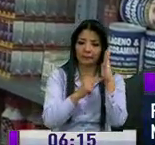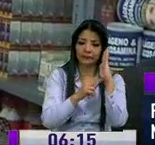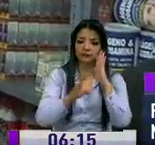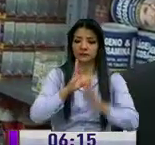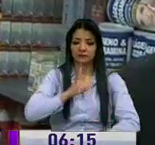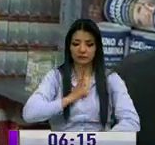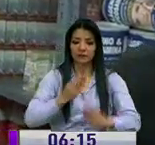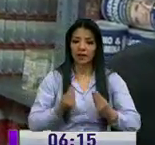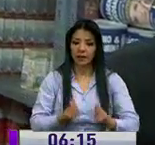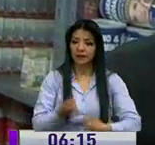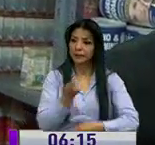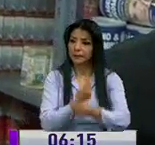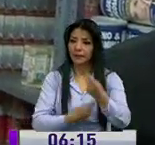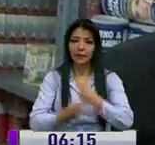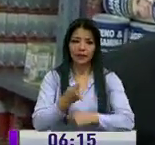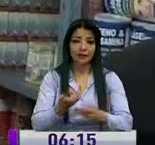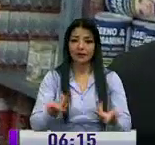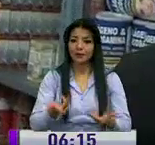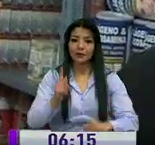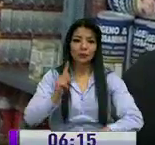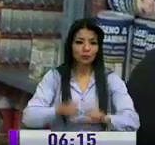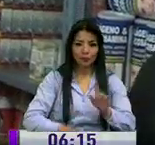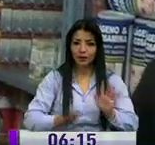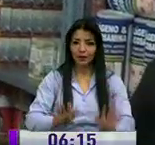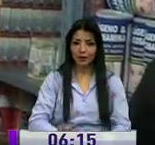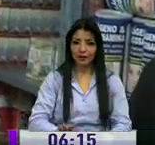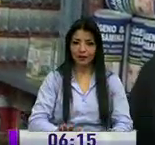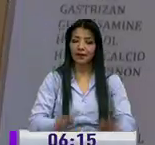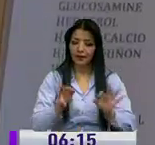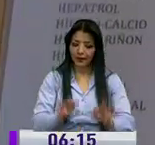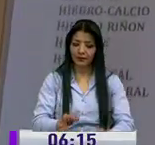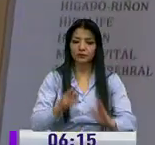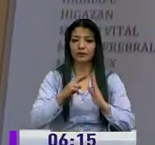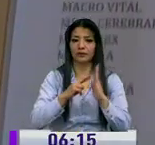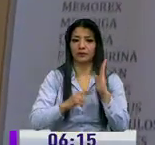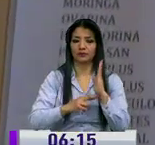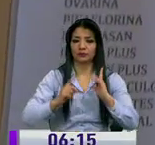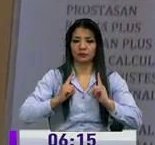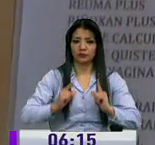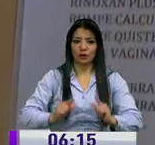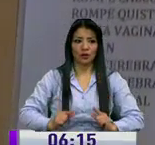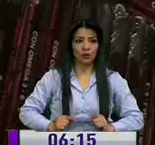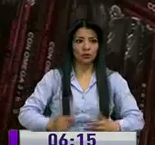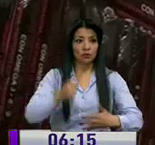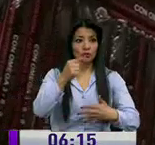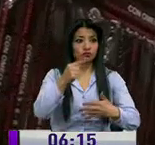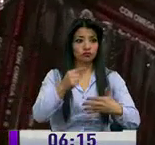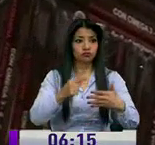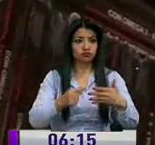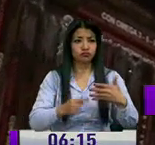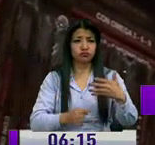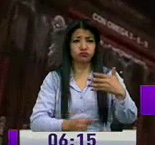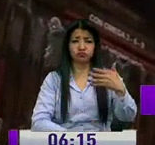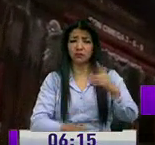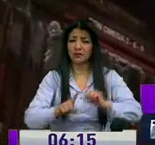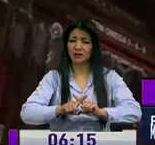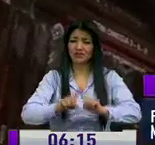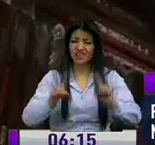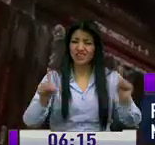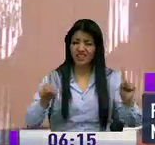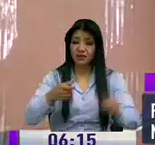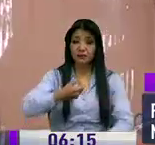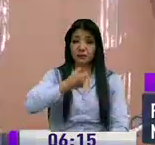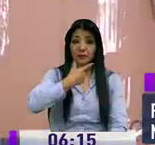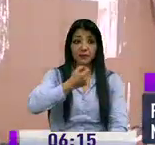poder ser administrado a las personas. Eso es lo que nos garantiza un registro sanitario. Según este listado, había para todo tipo de enfermedades